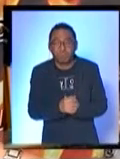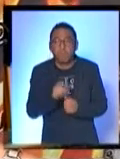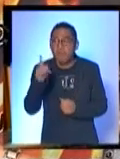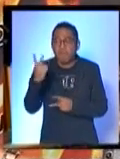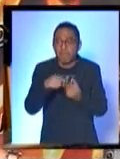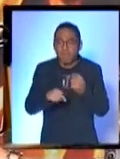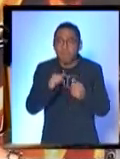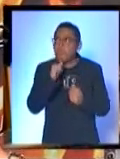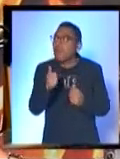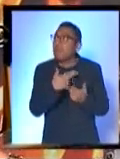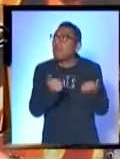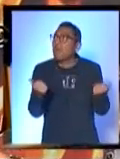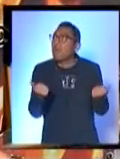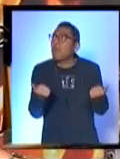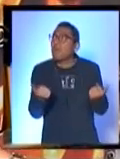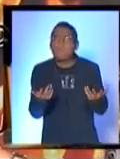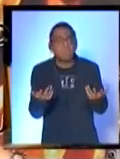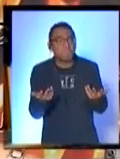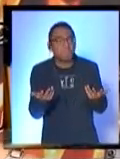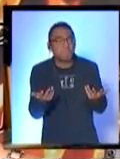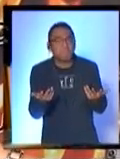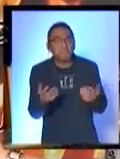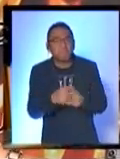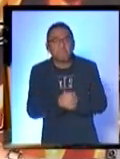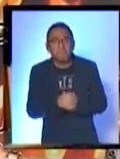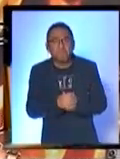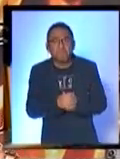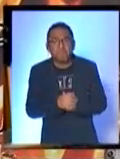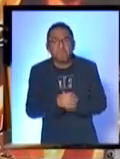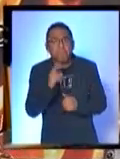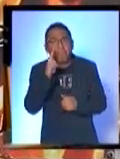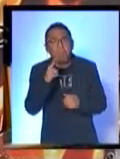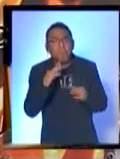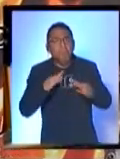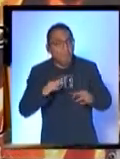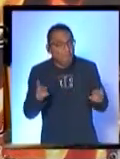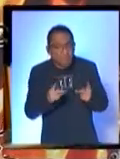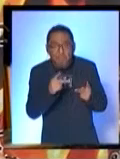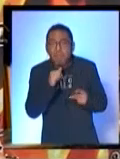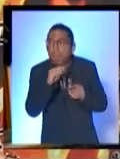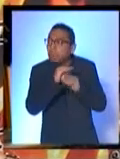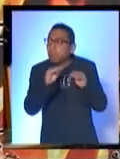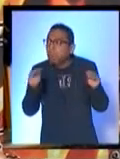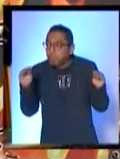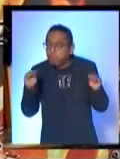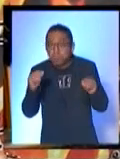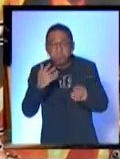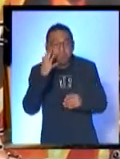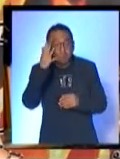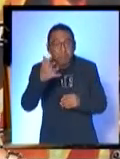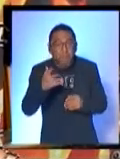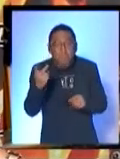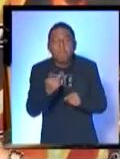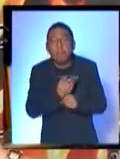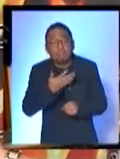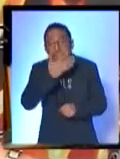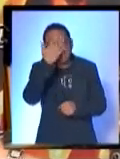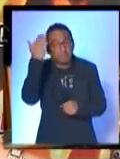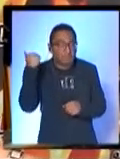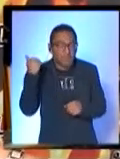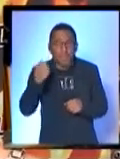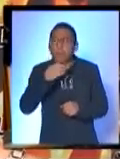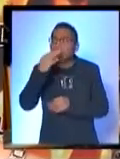pues nadie, no, como que pues se ve bien tranquilo la neta. No sé qué va a pasar. ¿Cuál sería el mensaje para